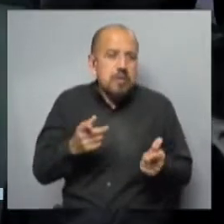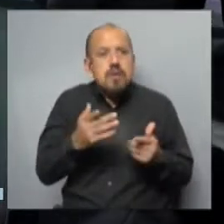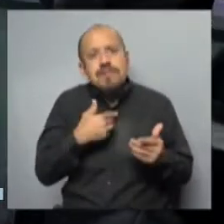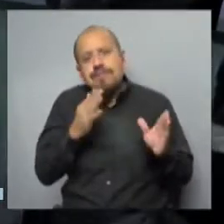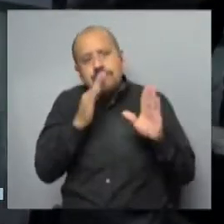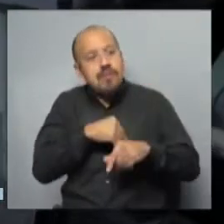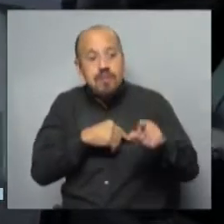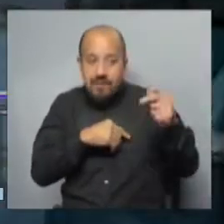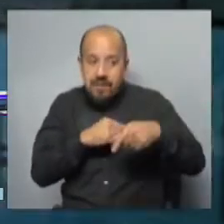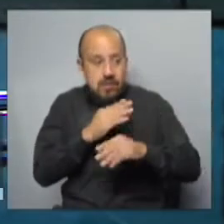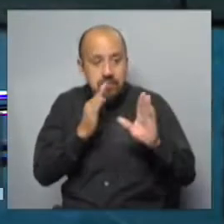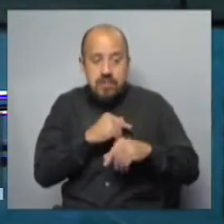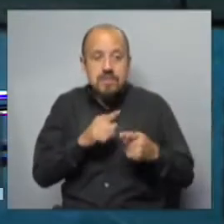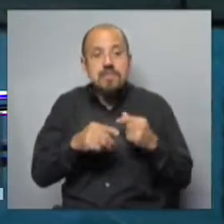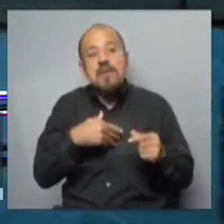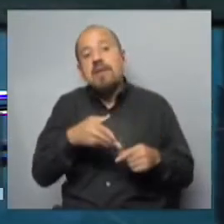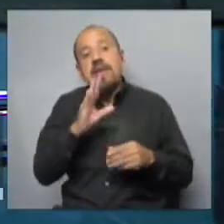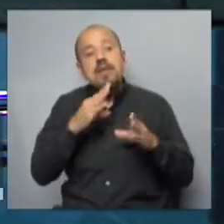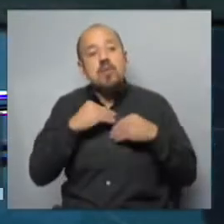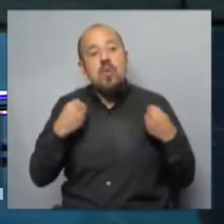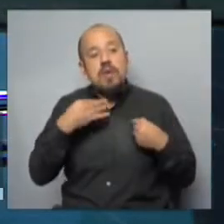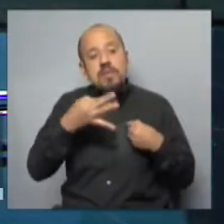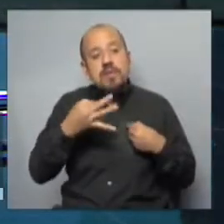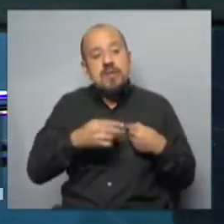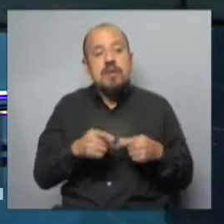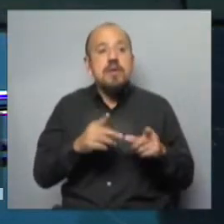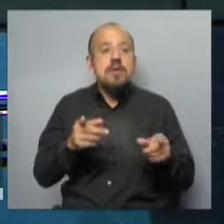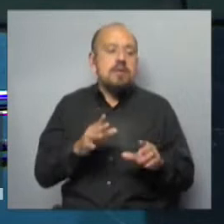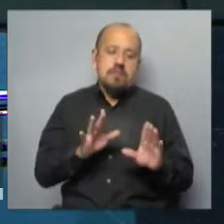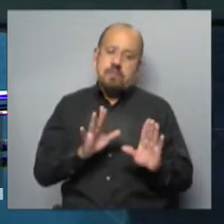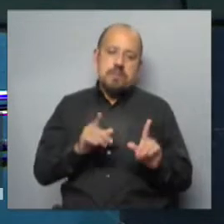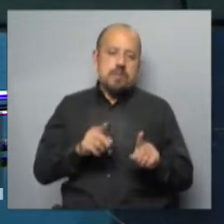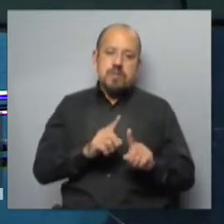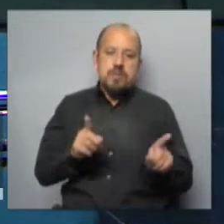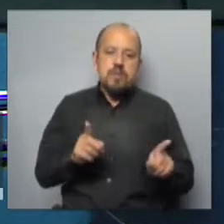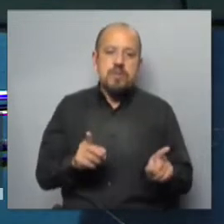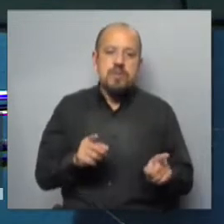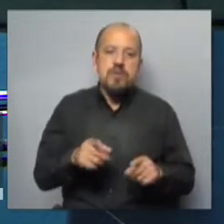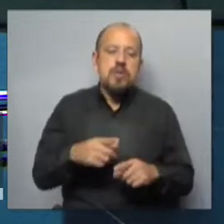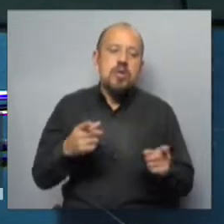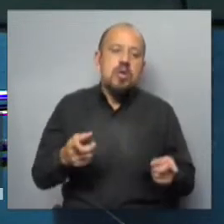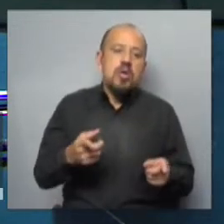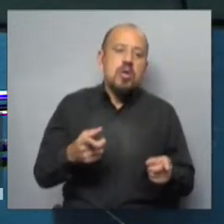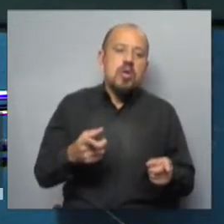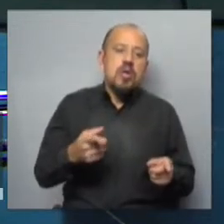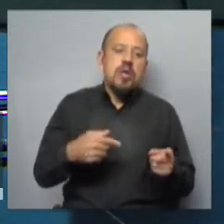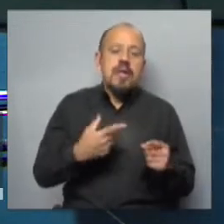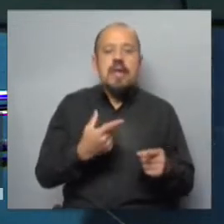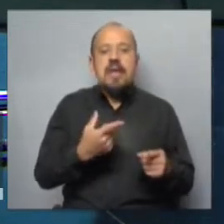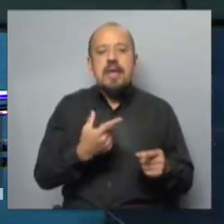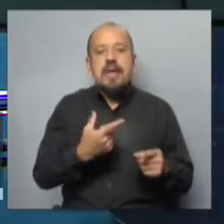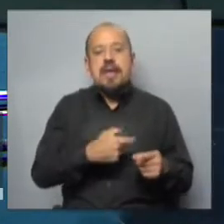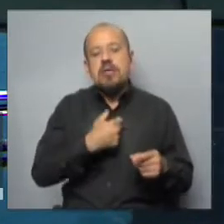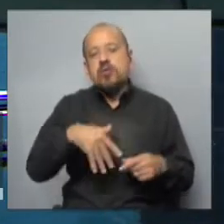puede venir tiene que ir a una escuela especial tiene que venir una hora no no desde sociedad civil a institución nacional de derechos humanos